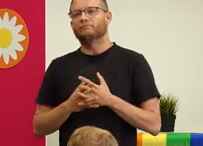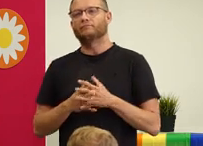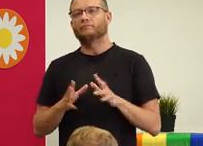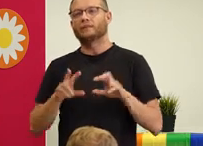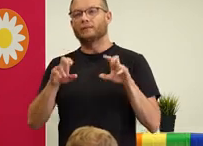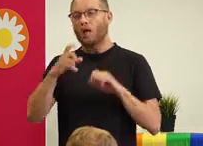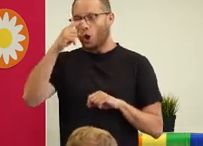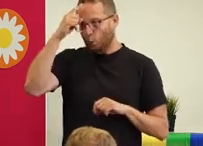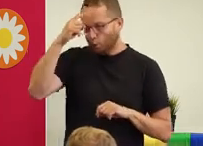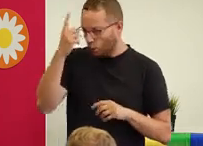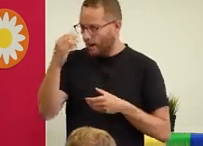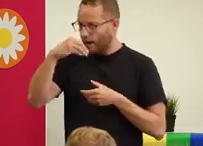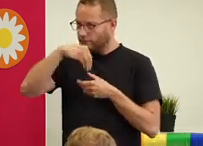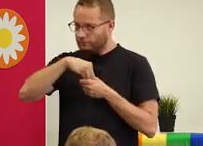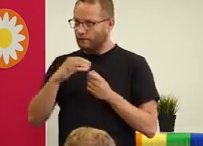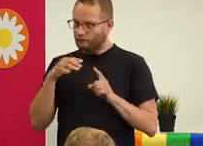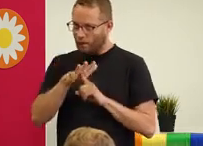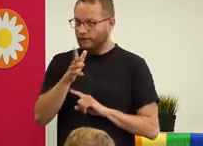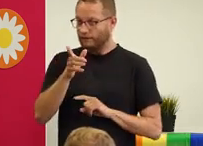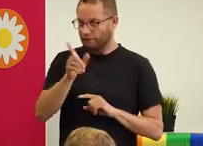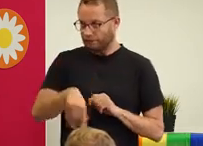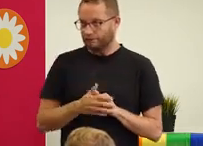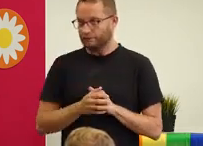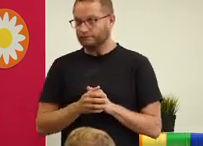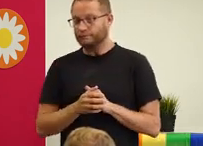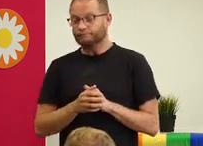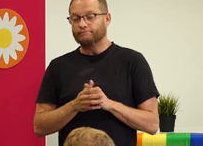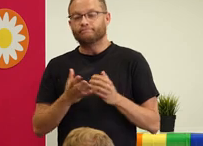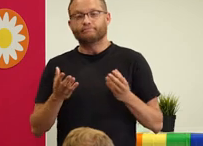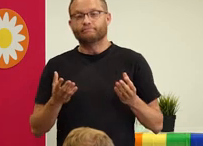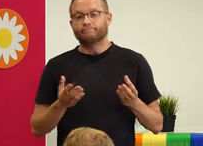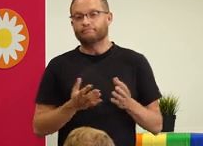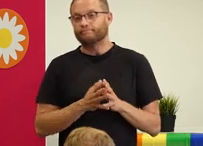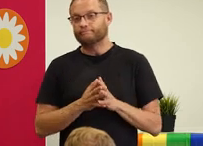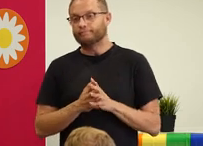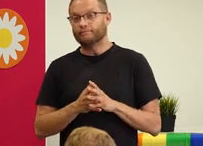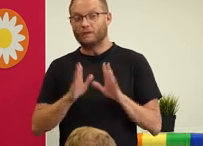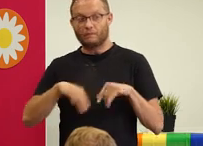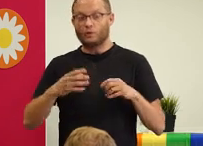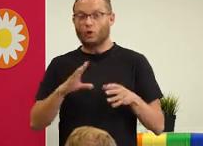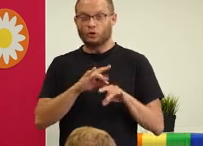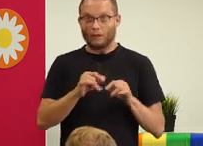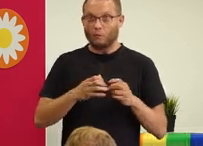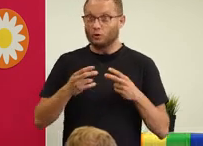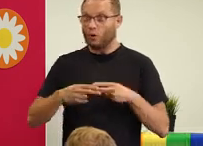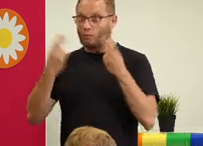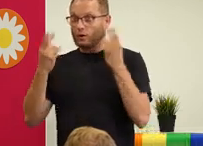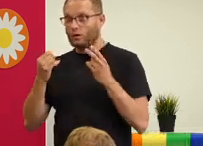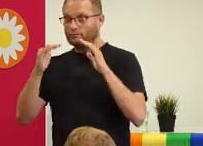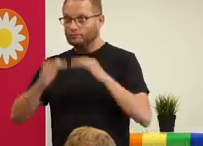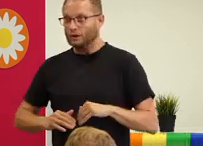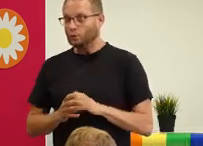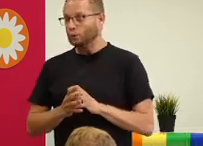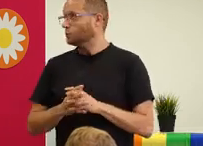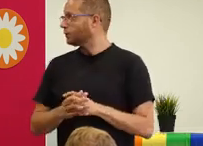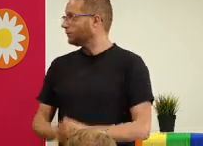con la cultura, o sea, sí que eras, o sea, tocamos muchísimo, pero en público menos.